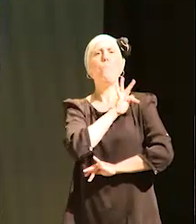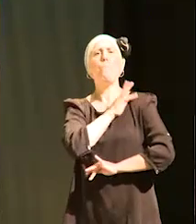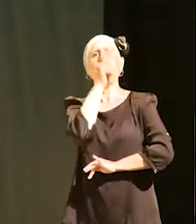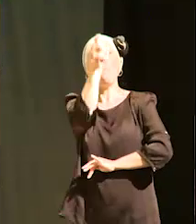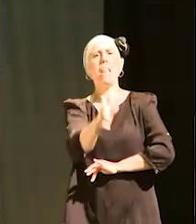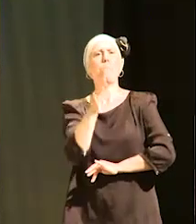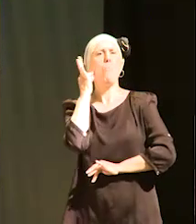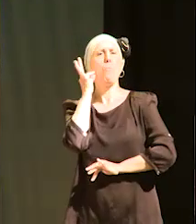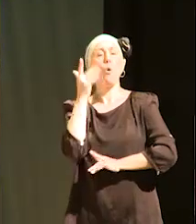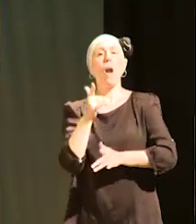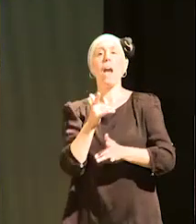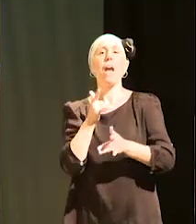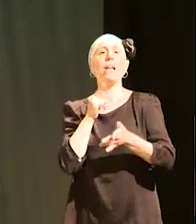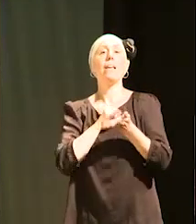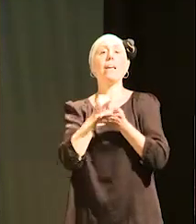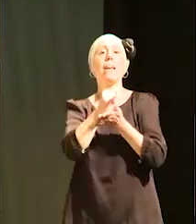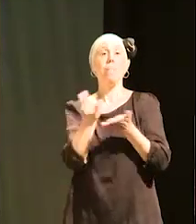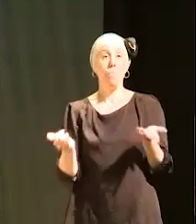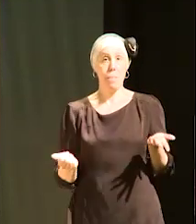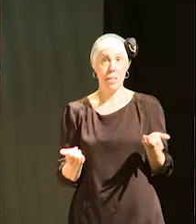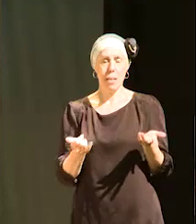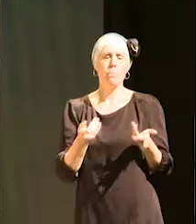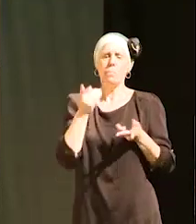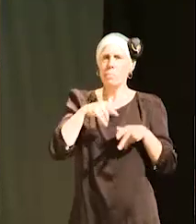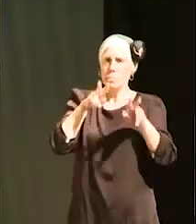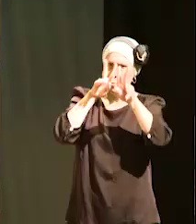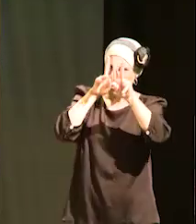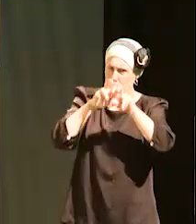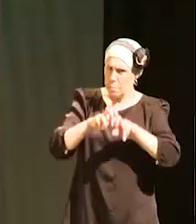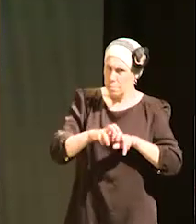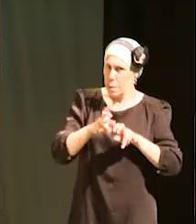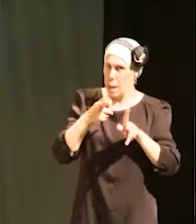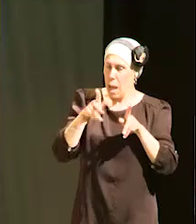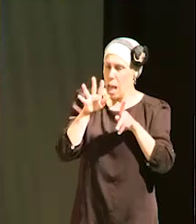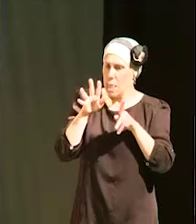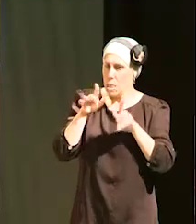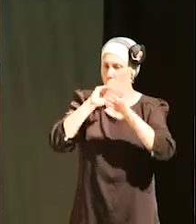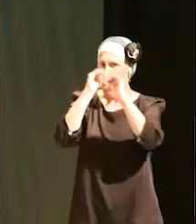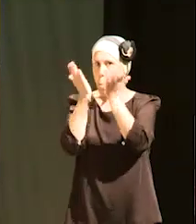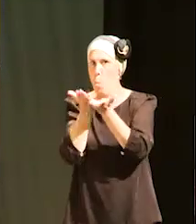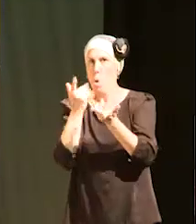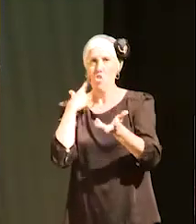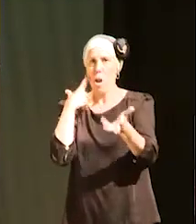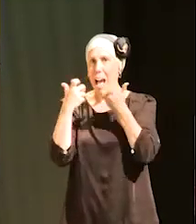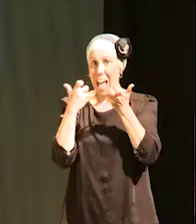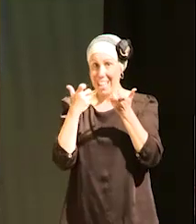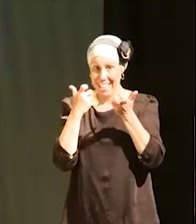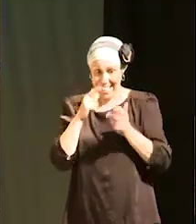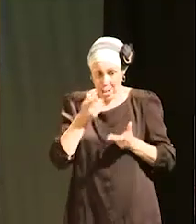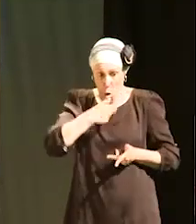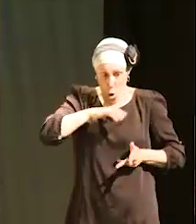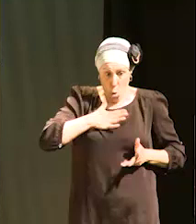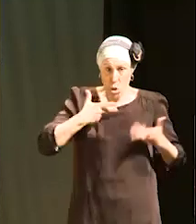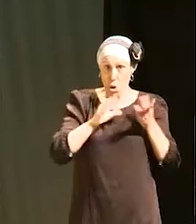y están indagando investigando en el mundo artístico nosotros desde aquí desde el grupo de danzas y de danza